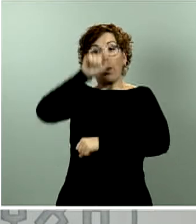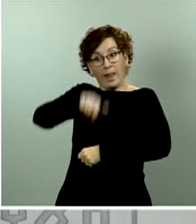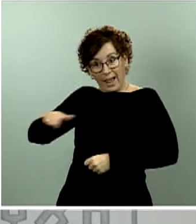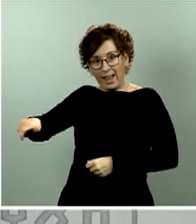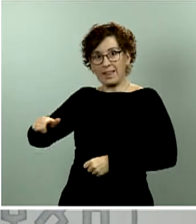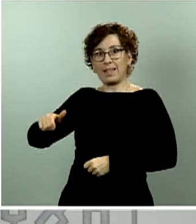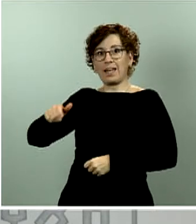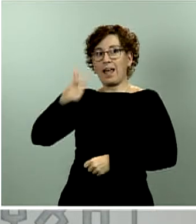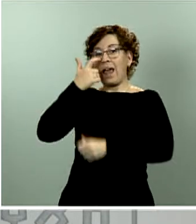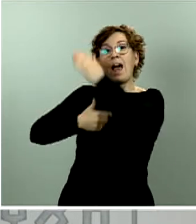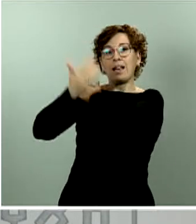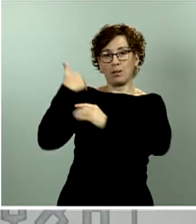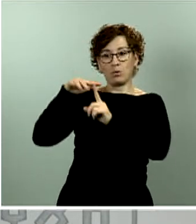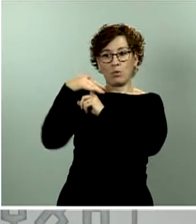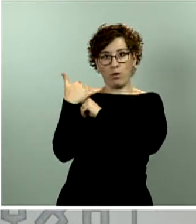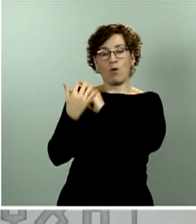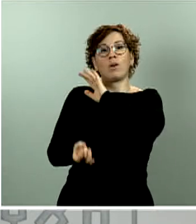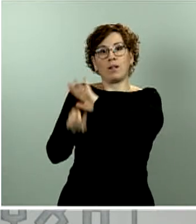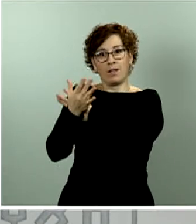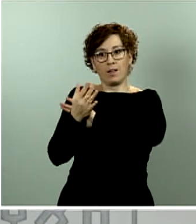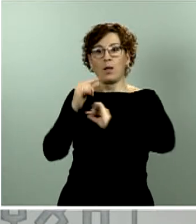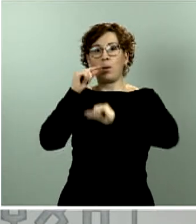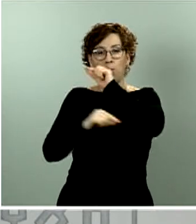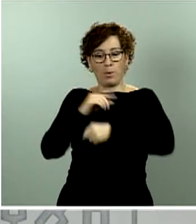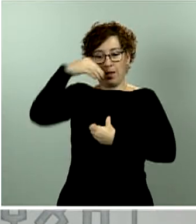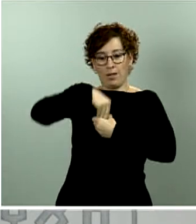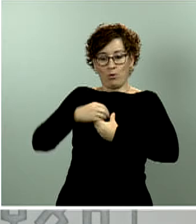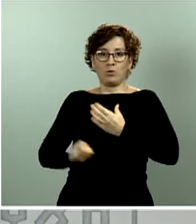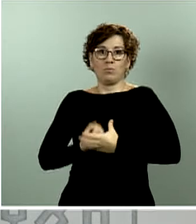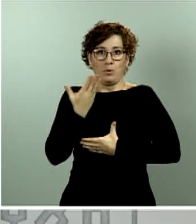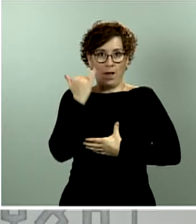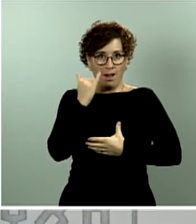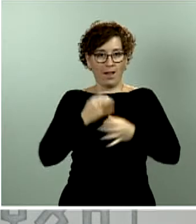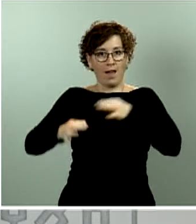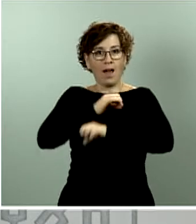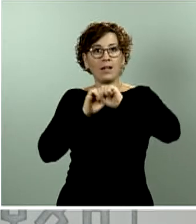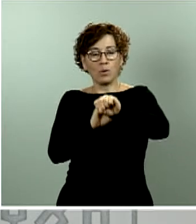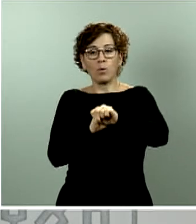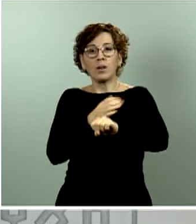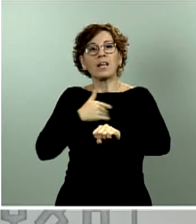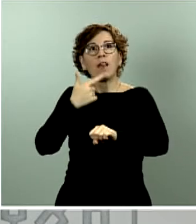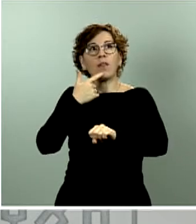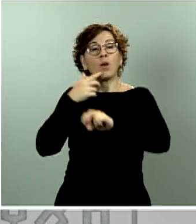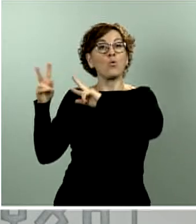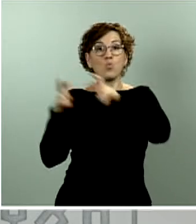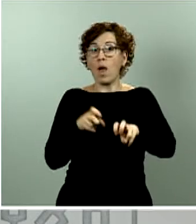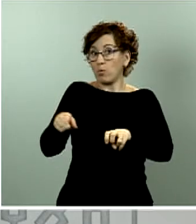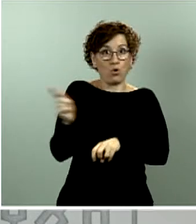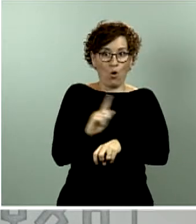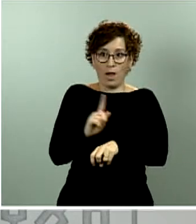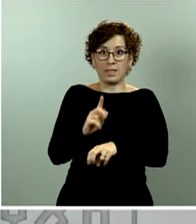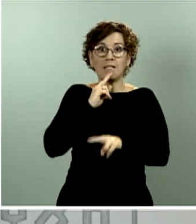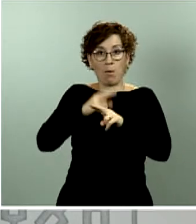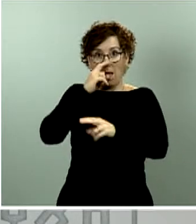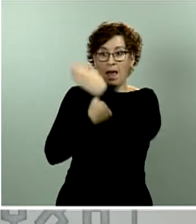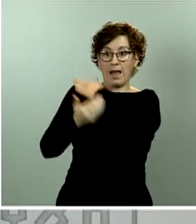el virus. Esos casos no se pueden ubicar en el tiempo, no son casos nuevos, son casos antiguos o ni siquiera casos porque no han llegado ni a tener